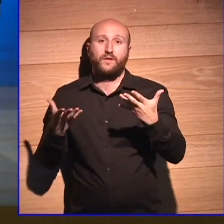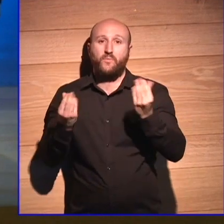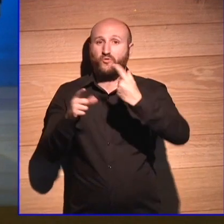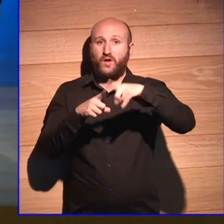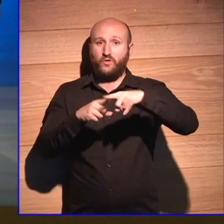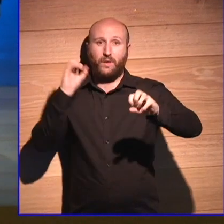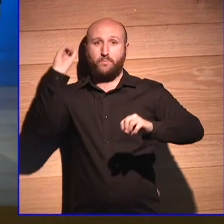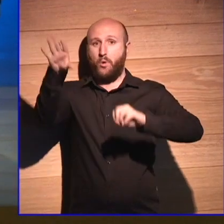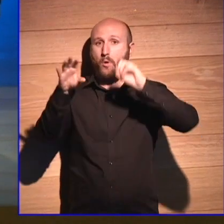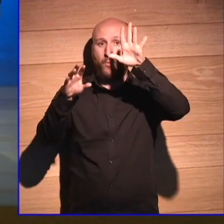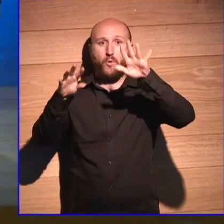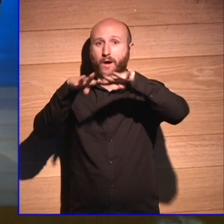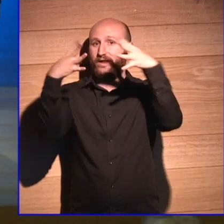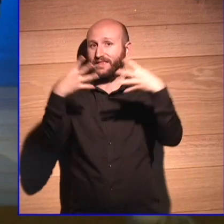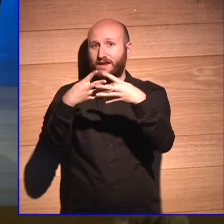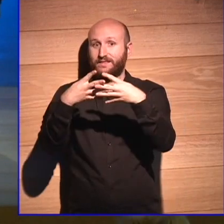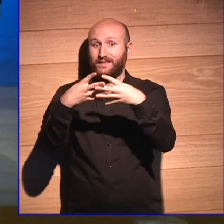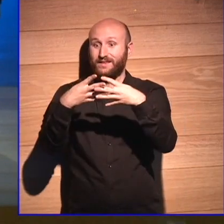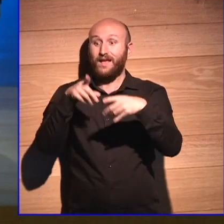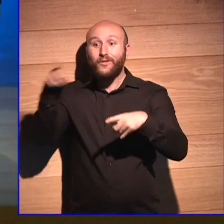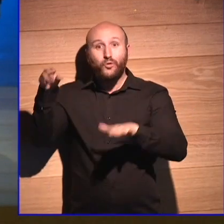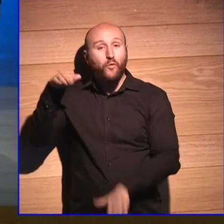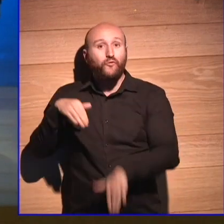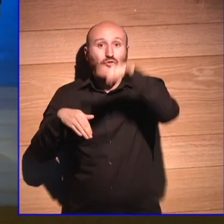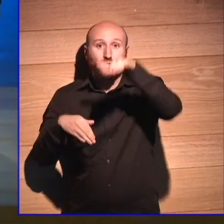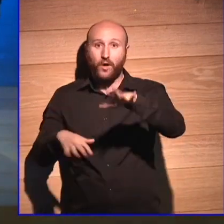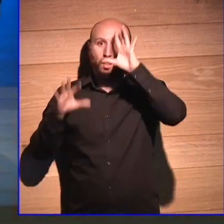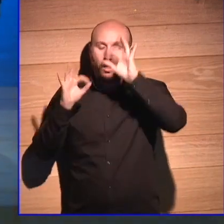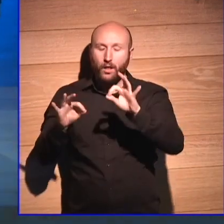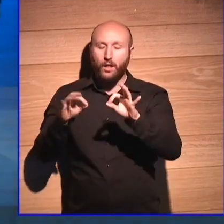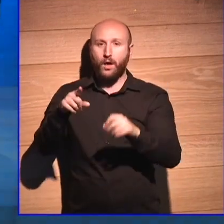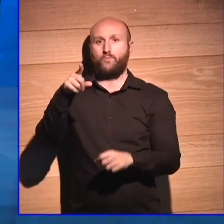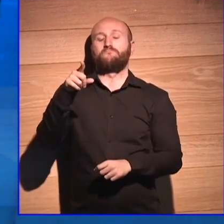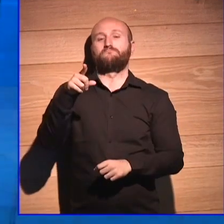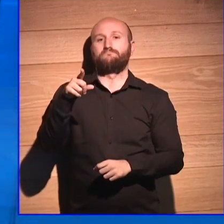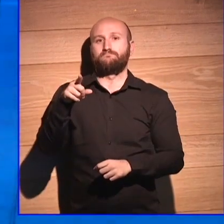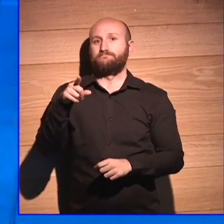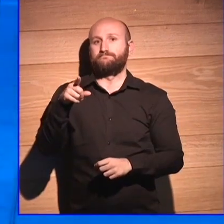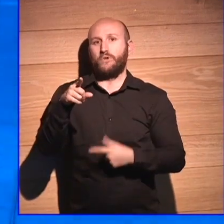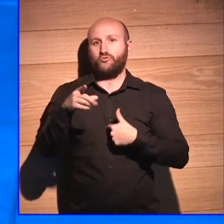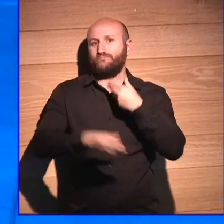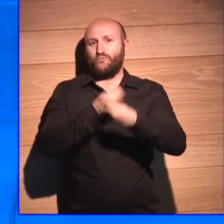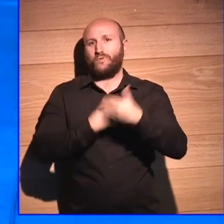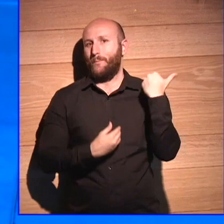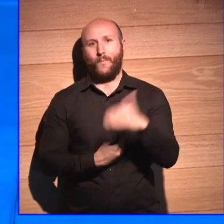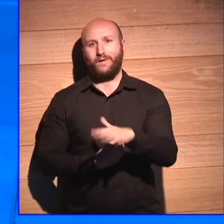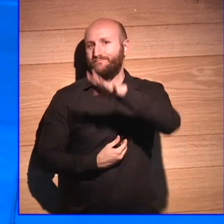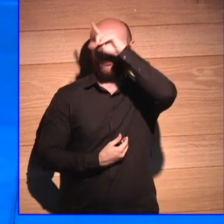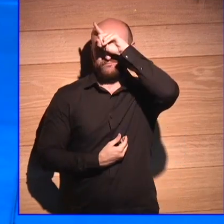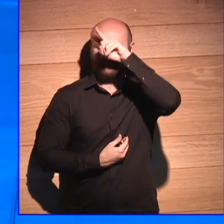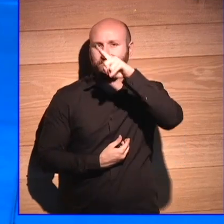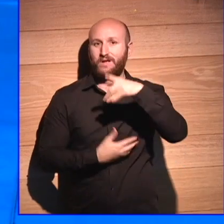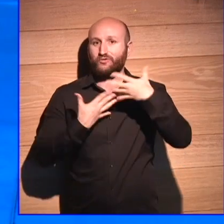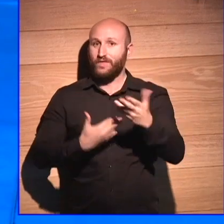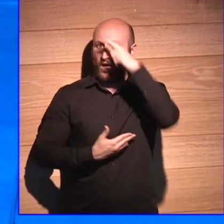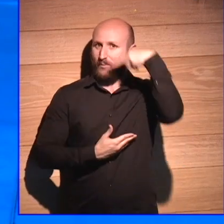cosas que piensas cuando crezcan y sean conscientes, dirán, pues no lo hice bien, ¿no? Y en ese sentido, pues los padres